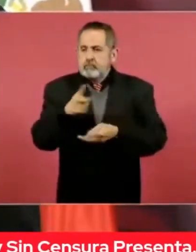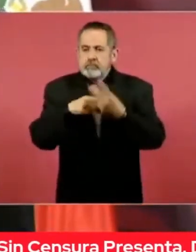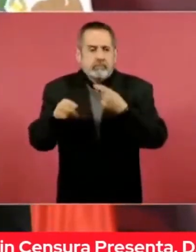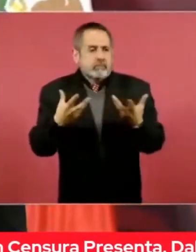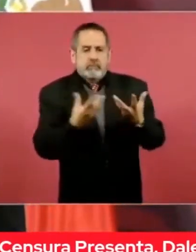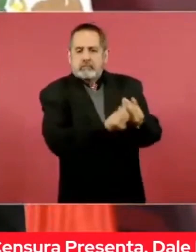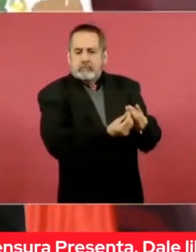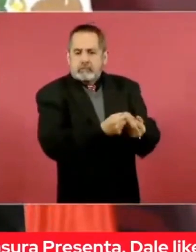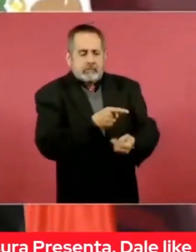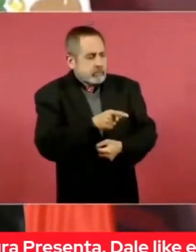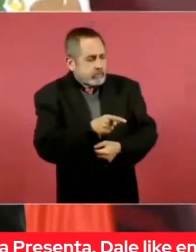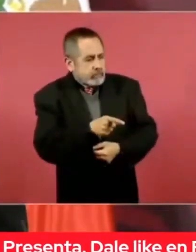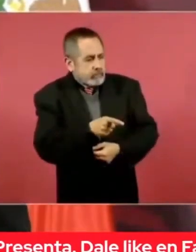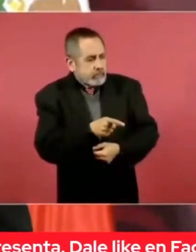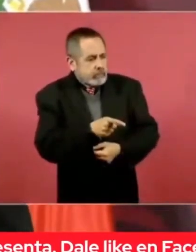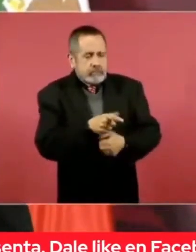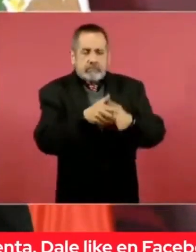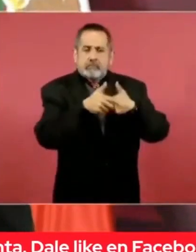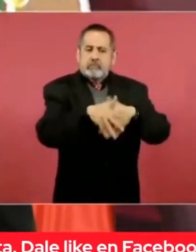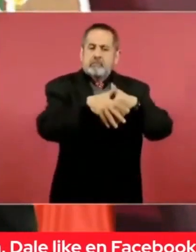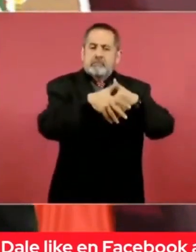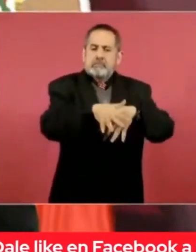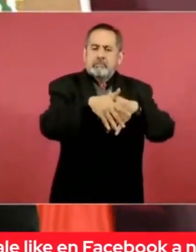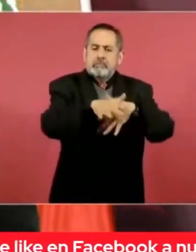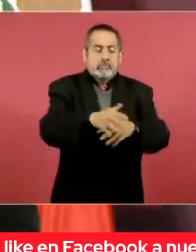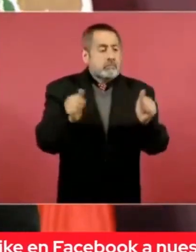señora en la